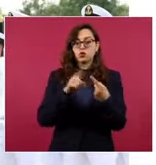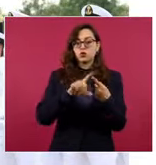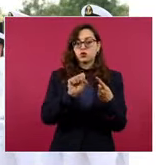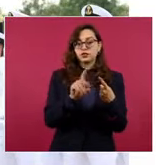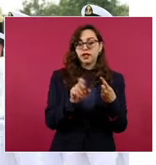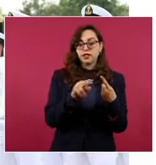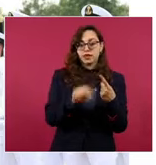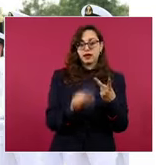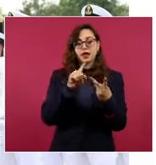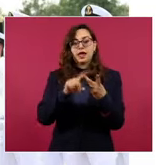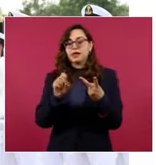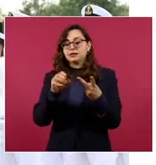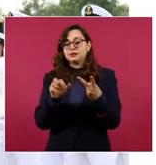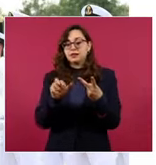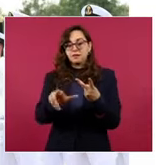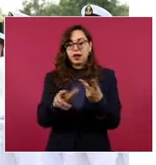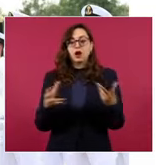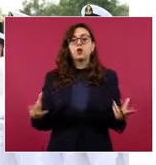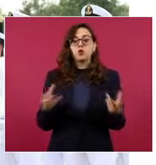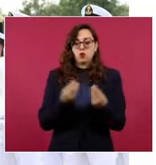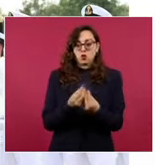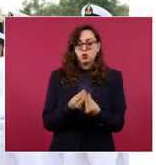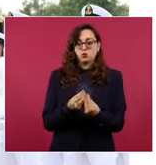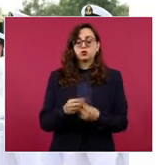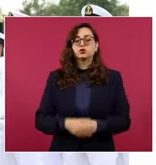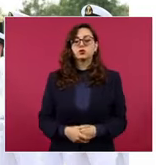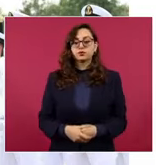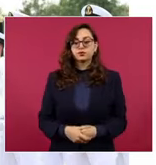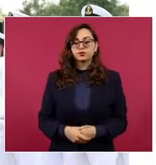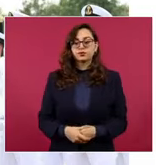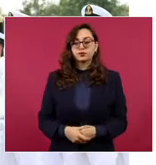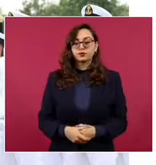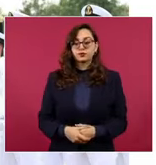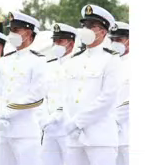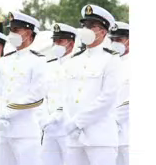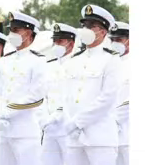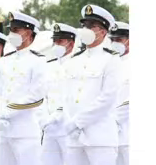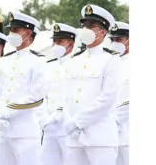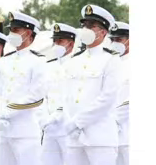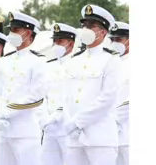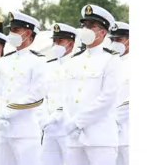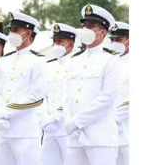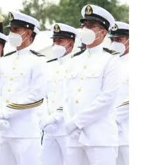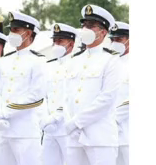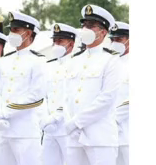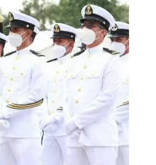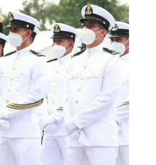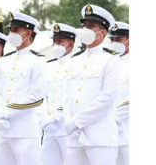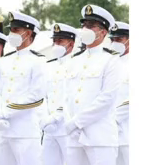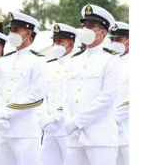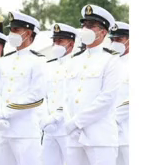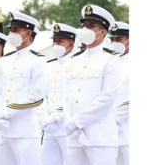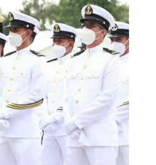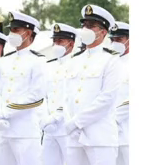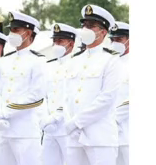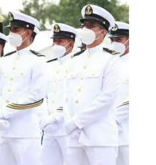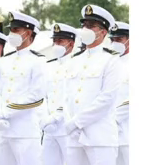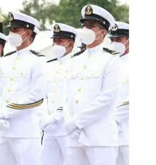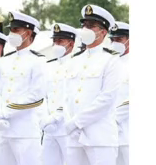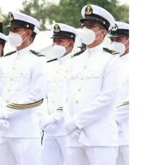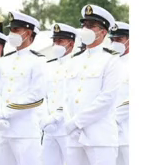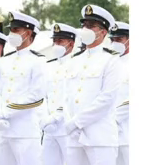Secretaría de Marina en actividades de seguridad pública. Ahora hemos afectado las estructuras criminales y financieras